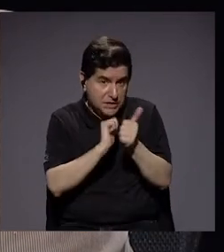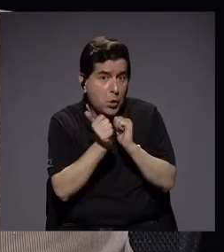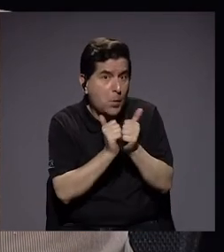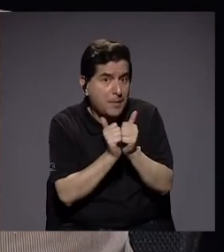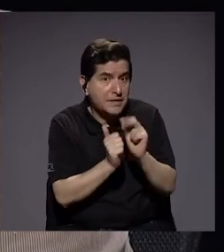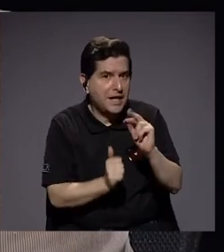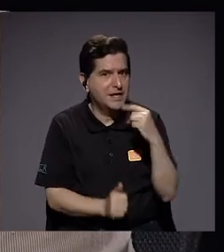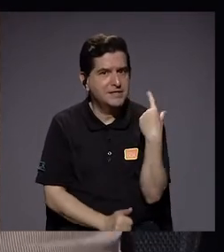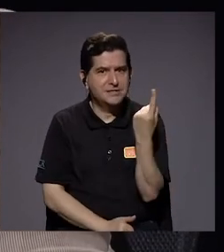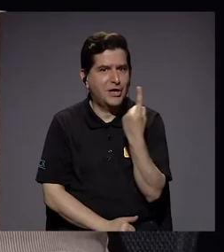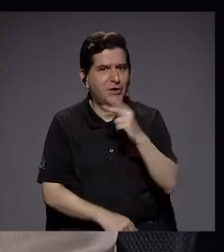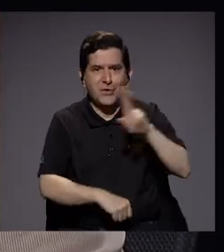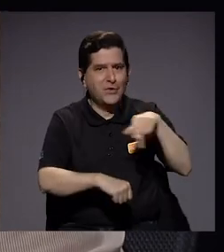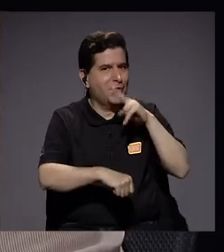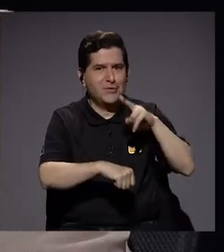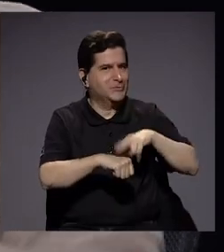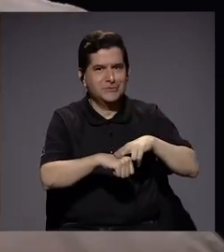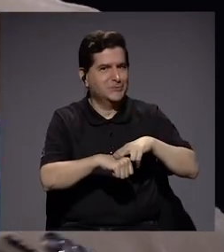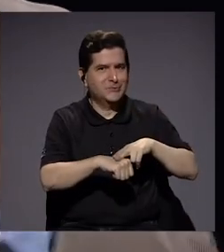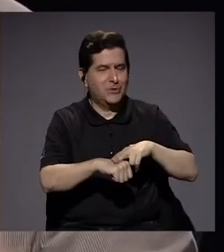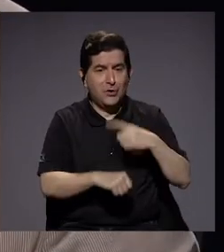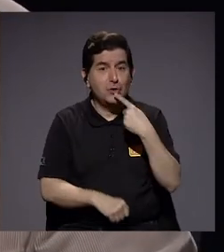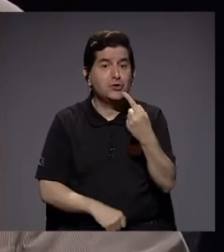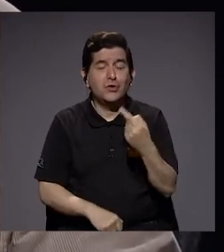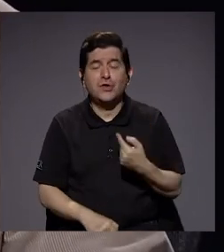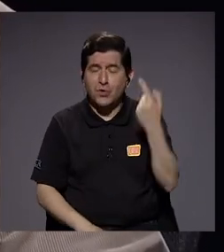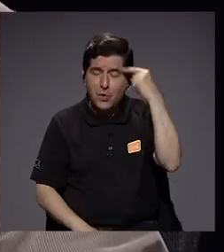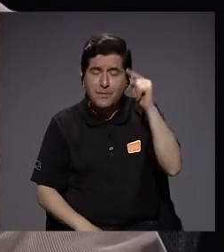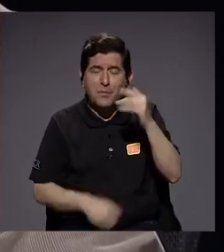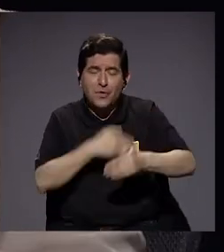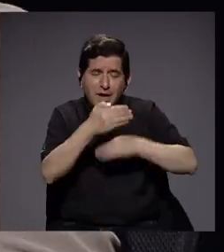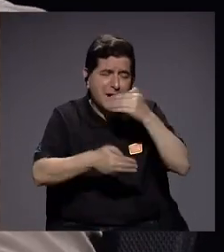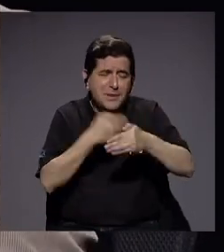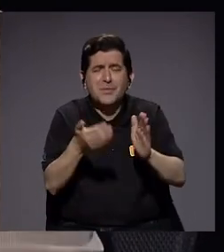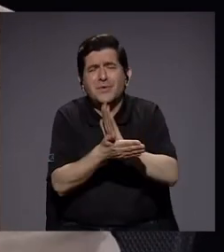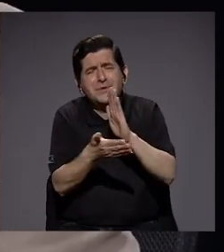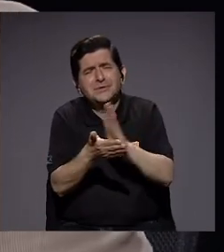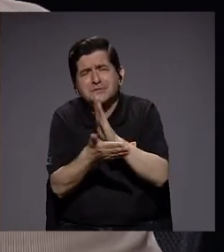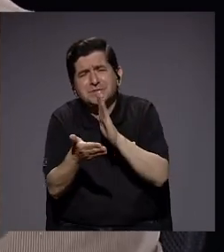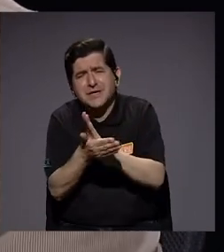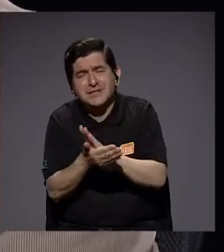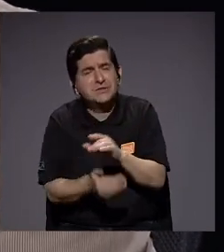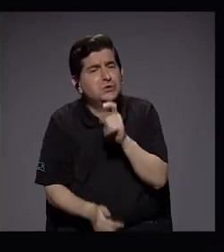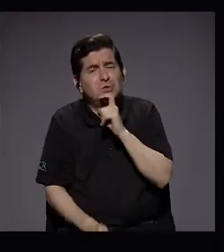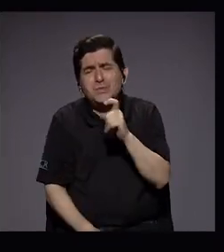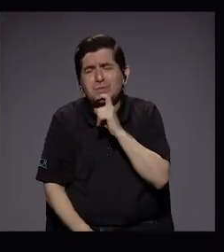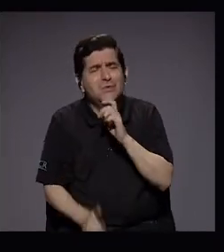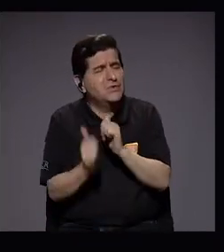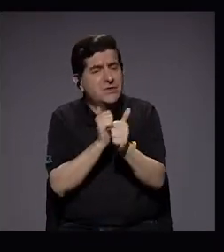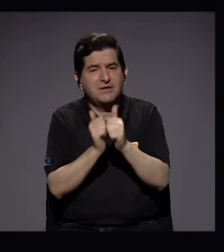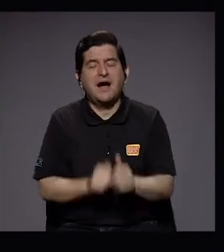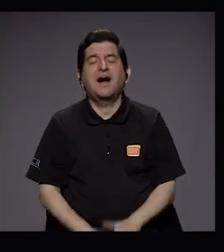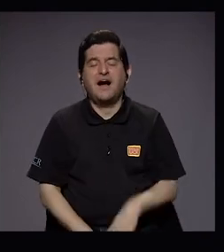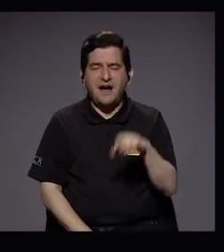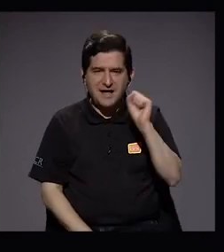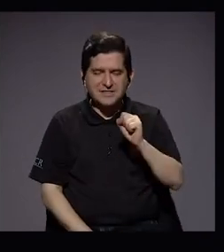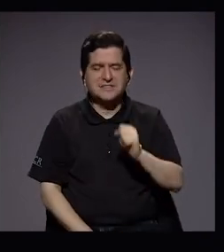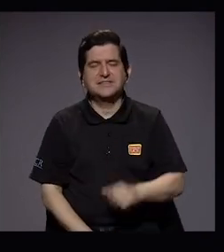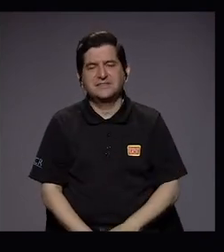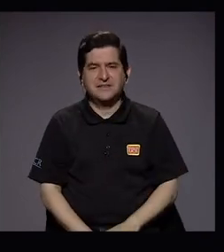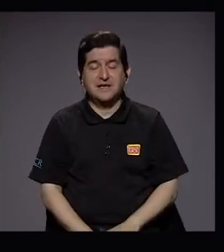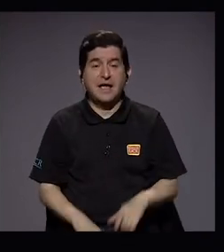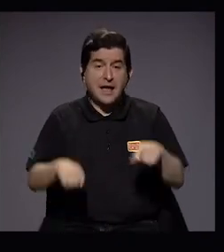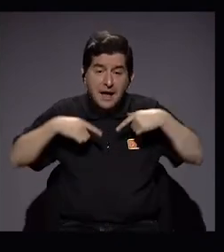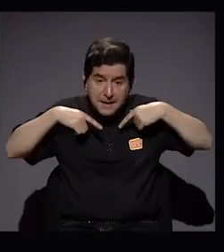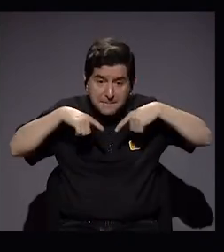una competencia no solamente a nivel nacional, lo digo por los trámites, ¿verdad? Sí. Ah, bueno, por los trámites. Es muy difícil competir sí, la tramitología. En ese momento por los